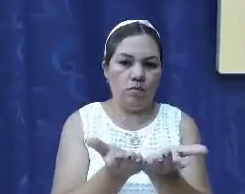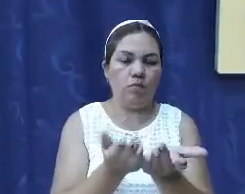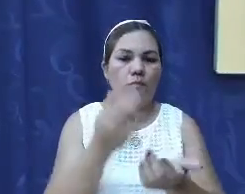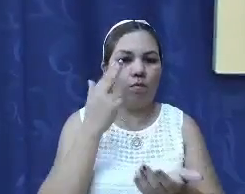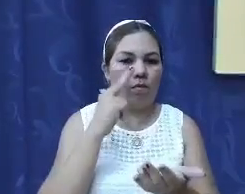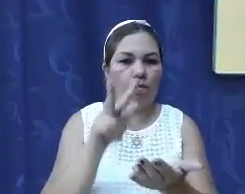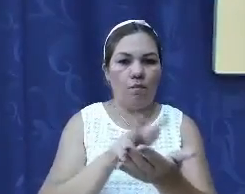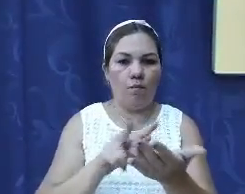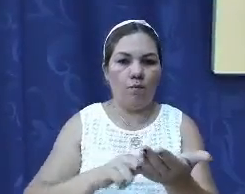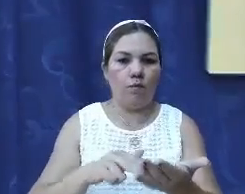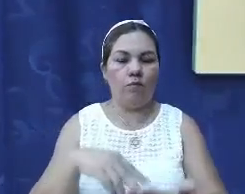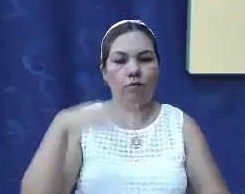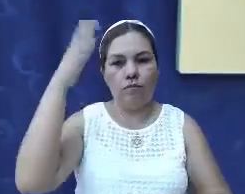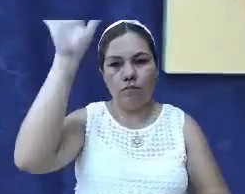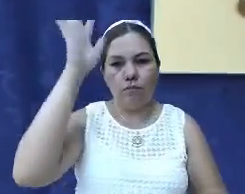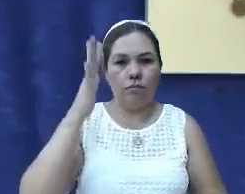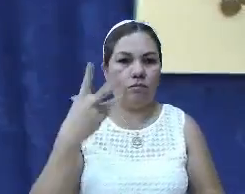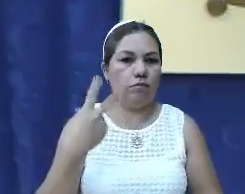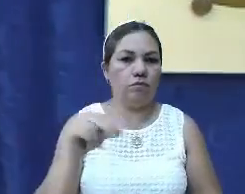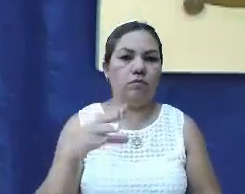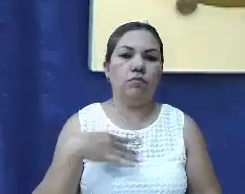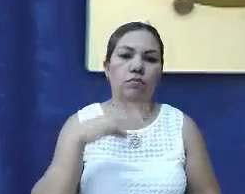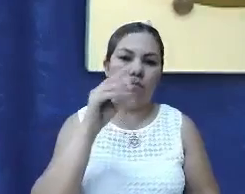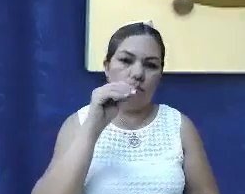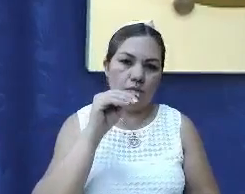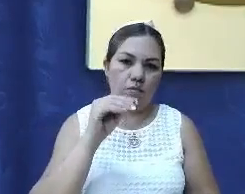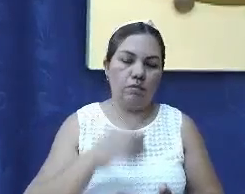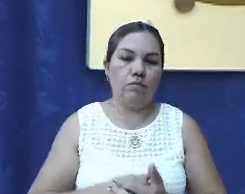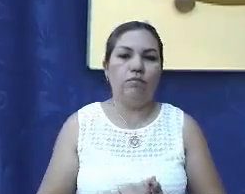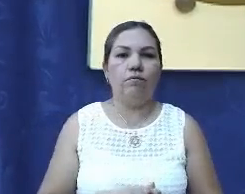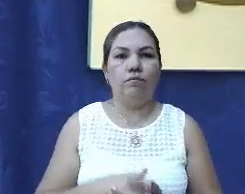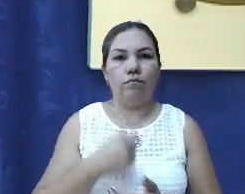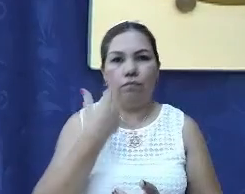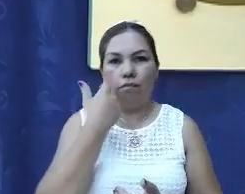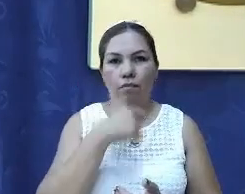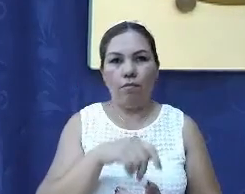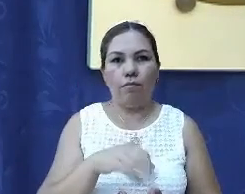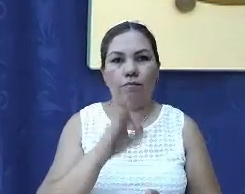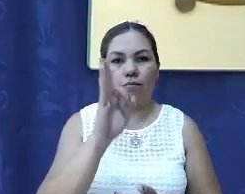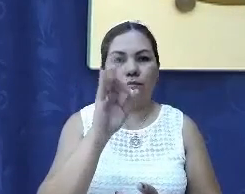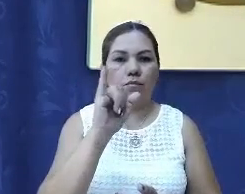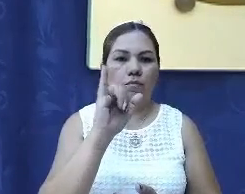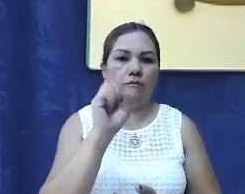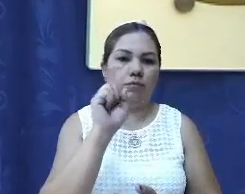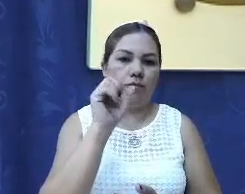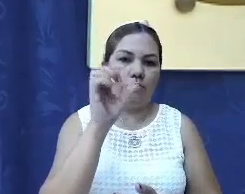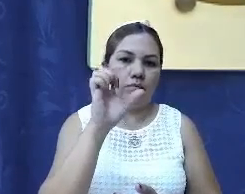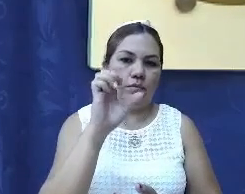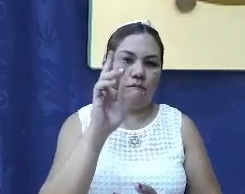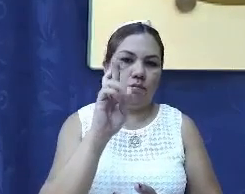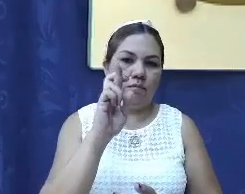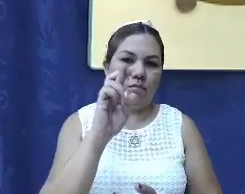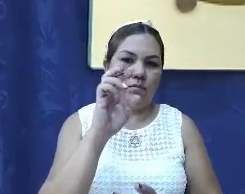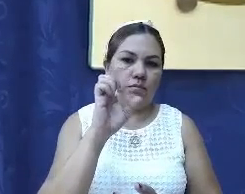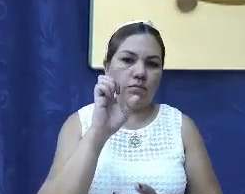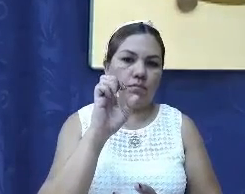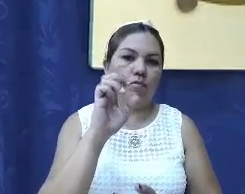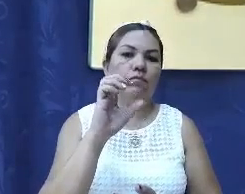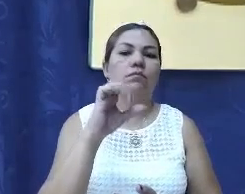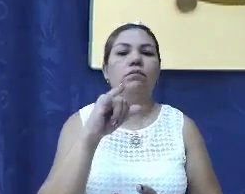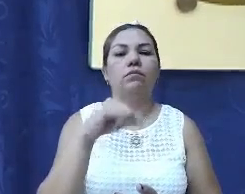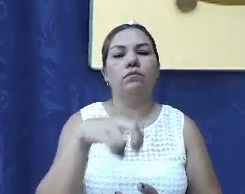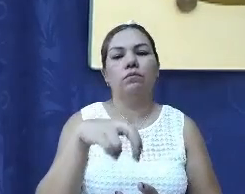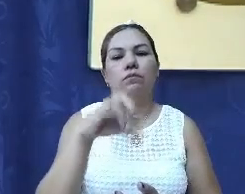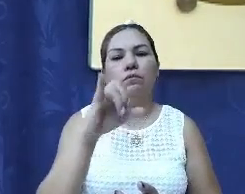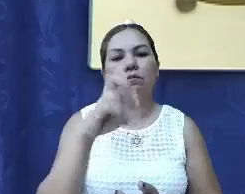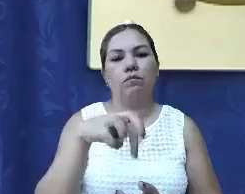Entonces, necesitamos ese discernimiento. Las batallas más fuertes que el ser humano